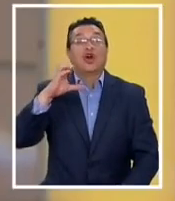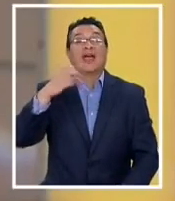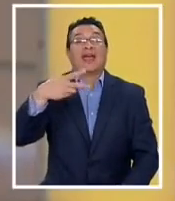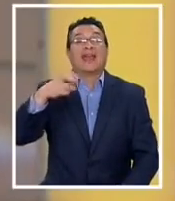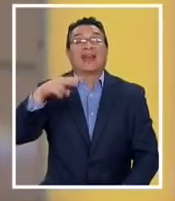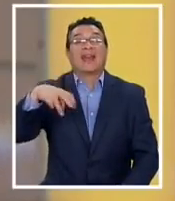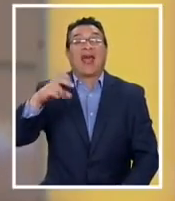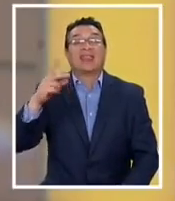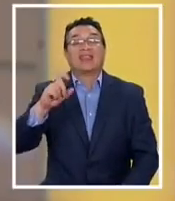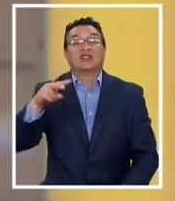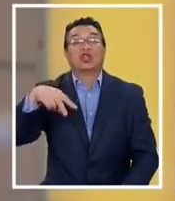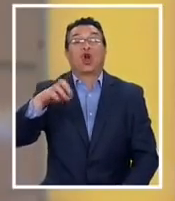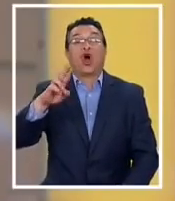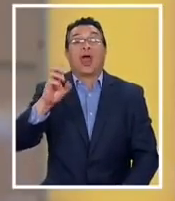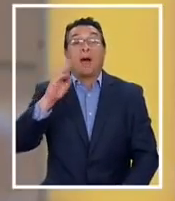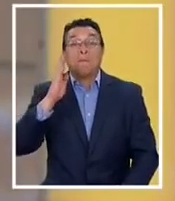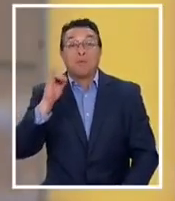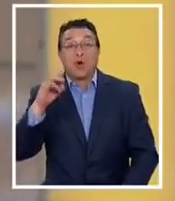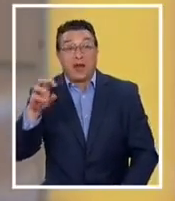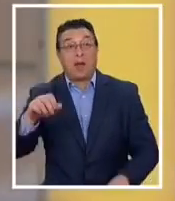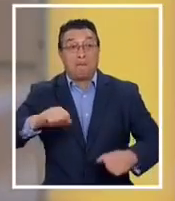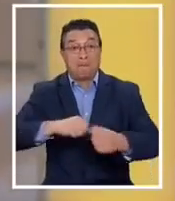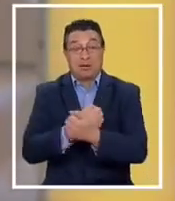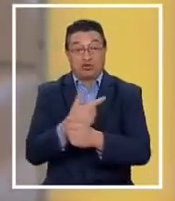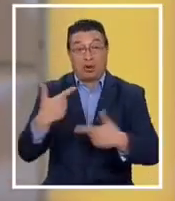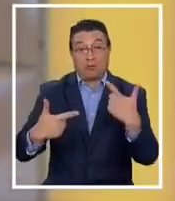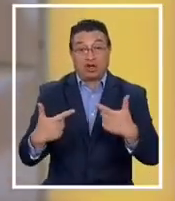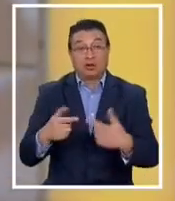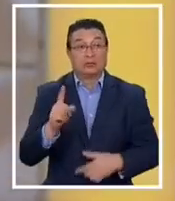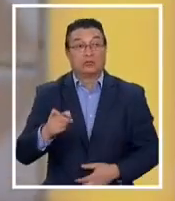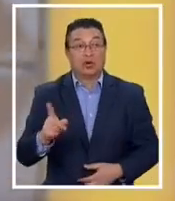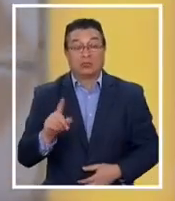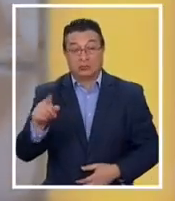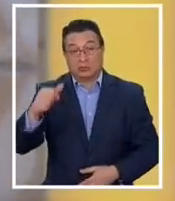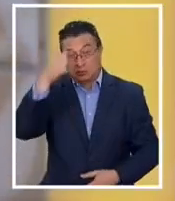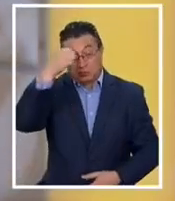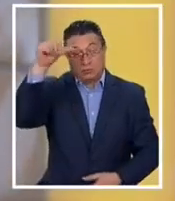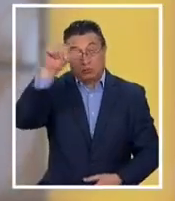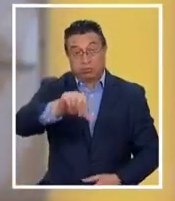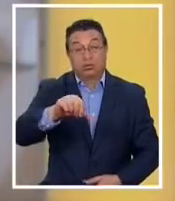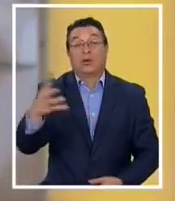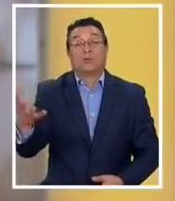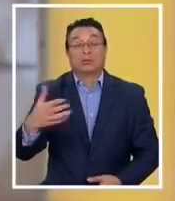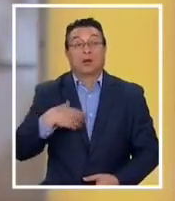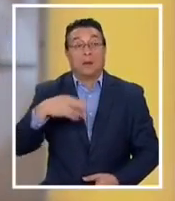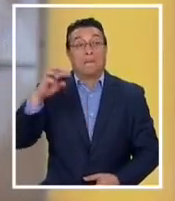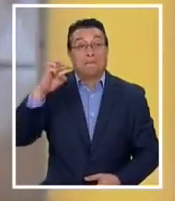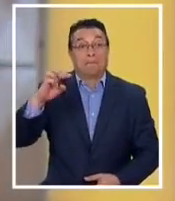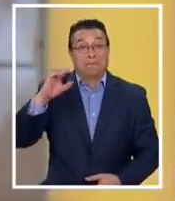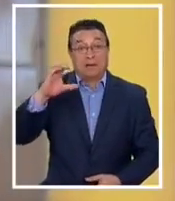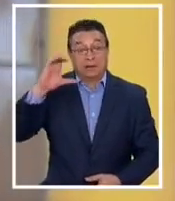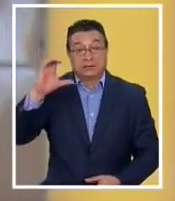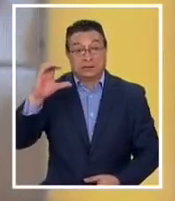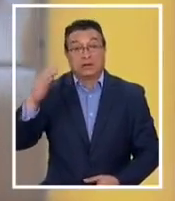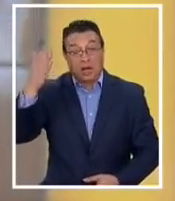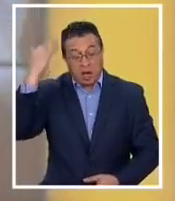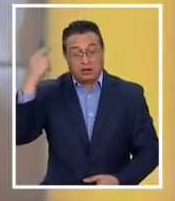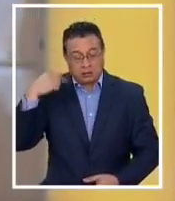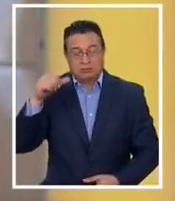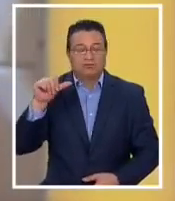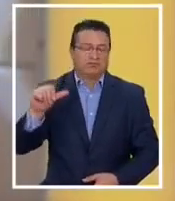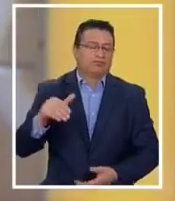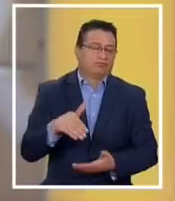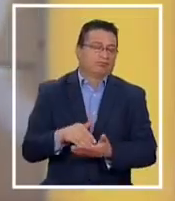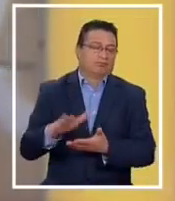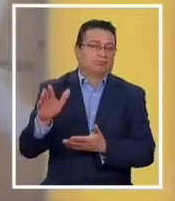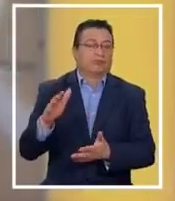si yo entiendo que no él está condenado por un delito que el partido comunista condenó en su época